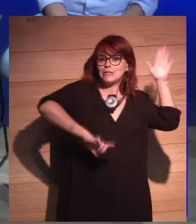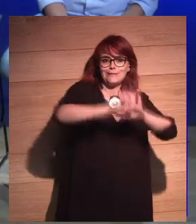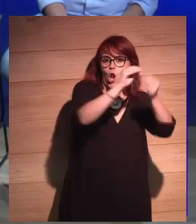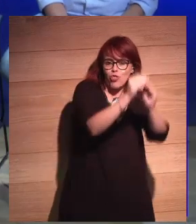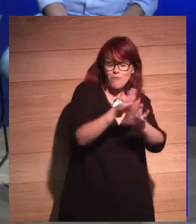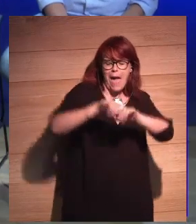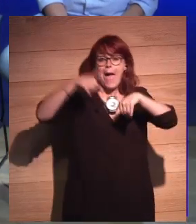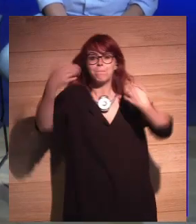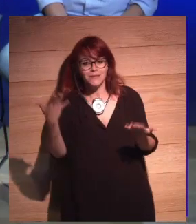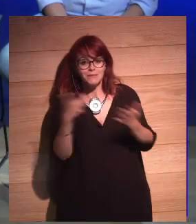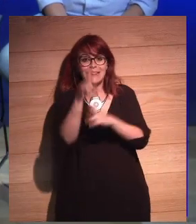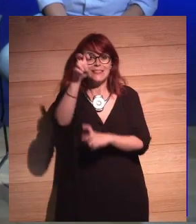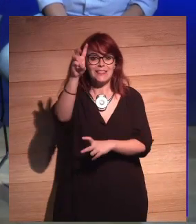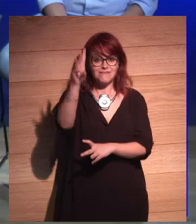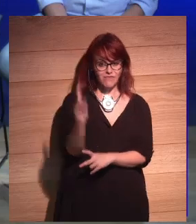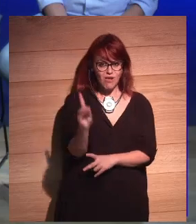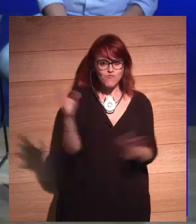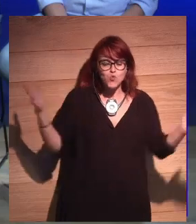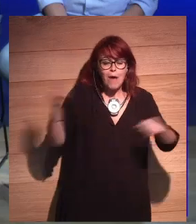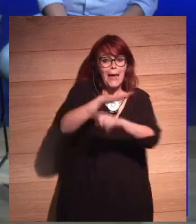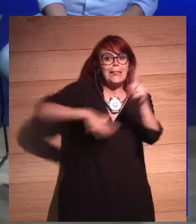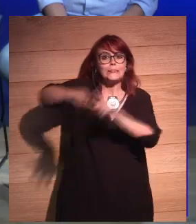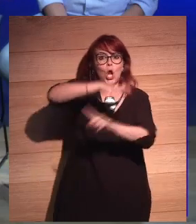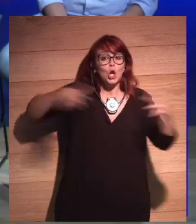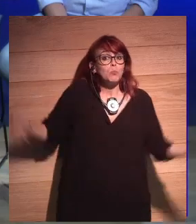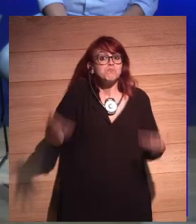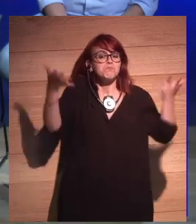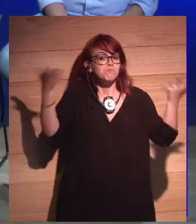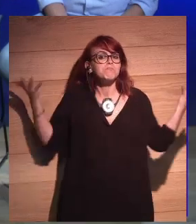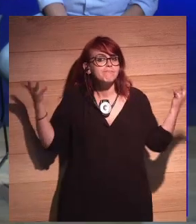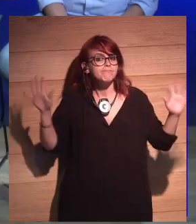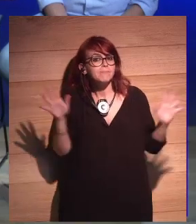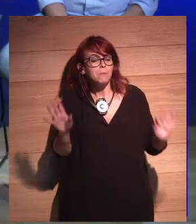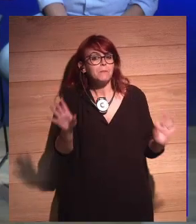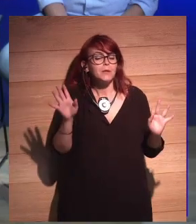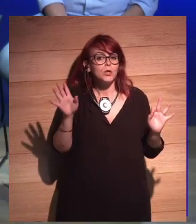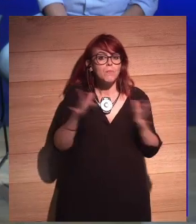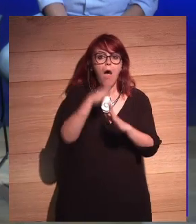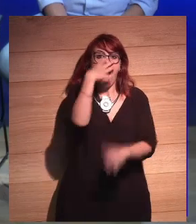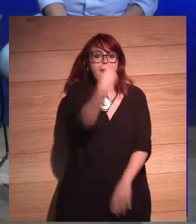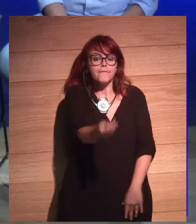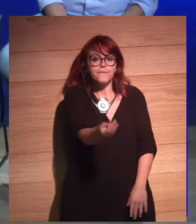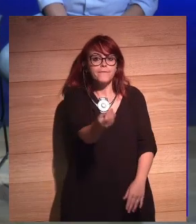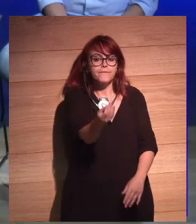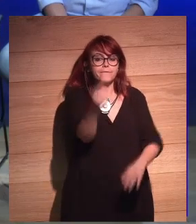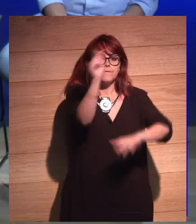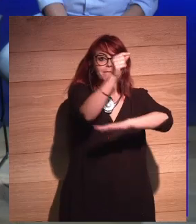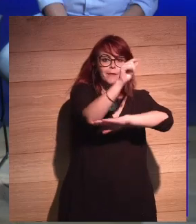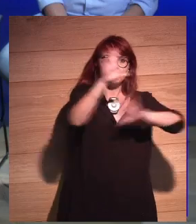sea, el concepto del 3D no aparece, un entorno, y aparece un entorno, y ahora pongo un ave, y ahora pongo una